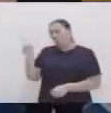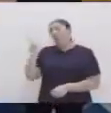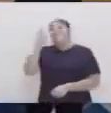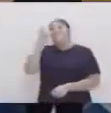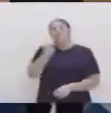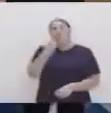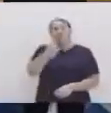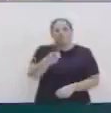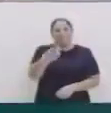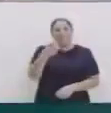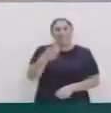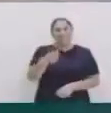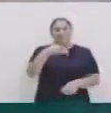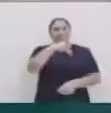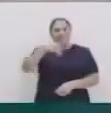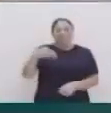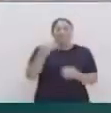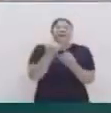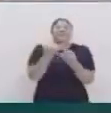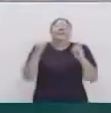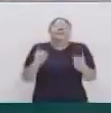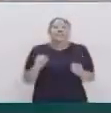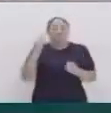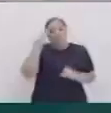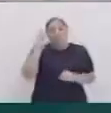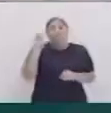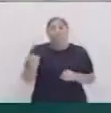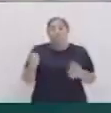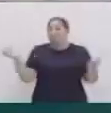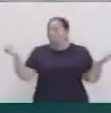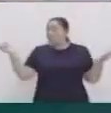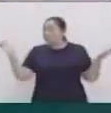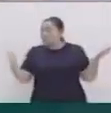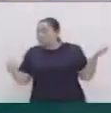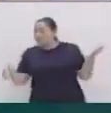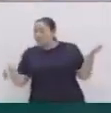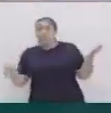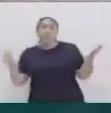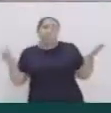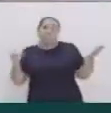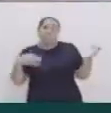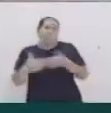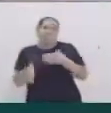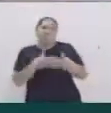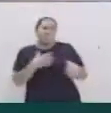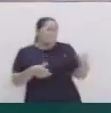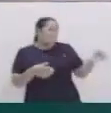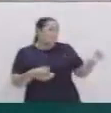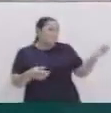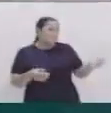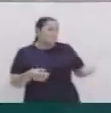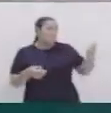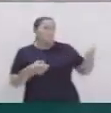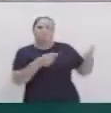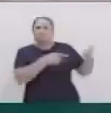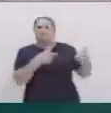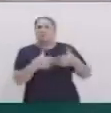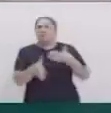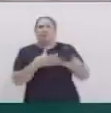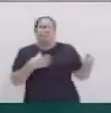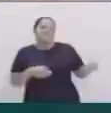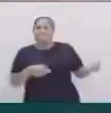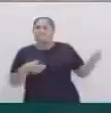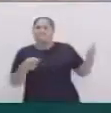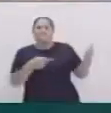eventos independientes, porque el resultado de los dados no afecta el resultado de las monedas. Yo no puedo decir si ya salió